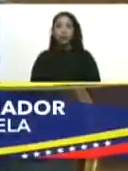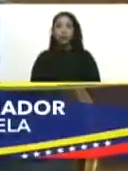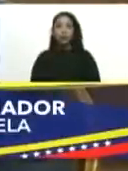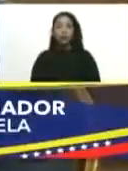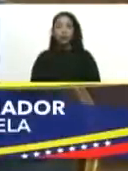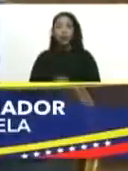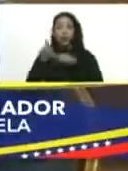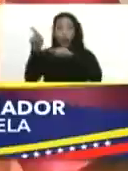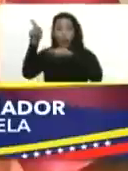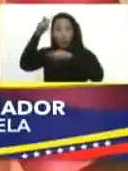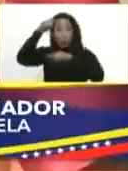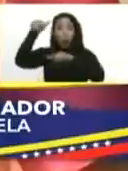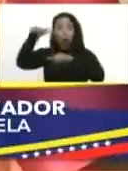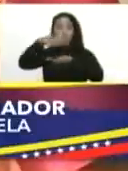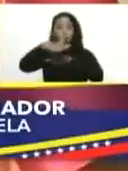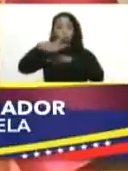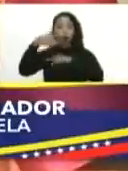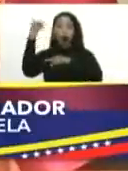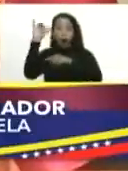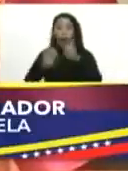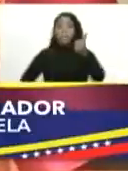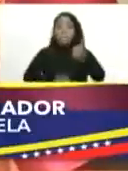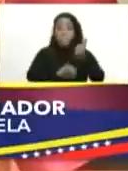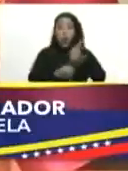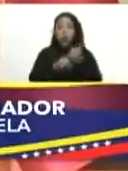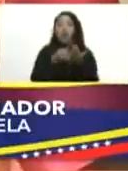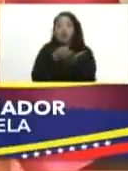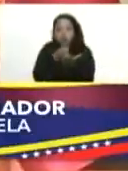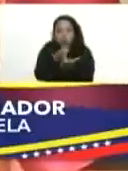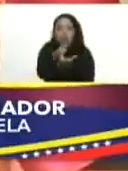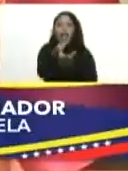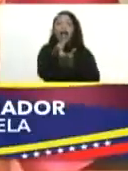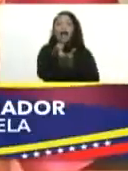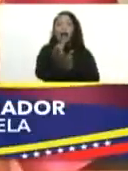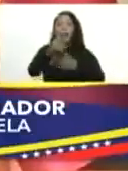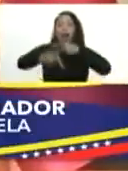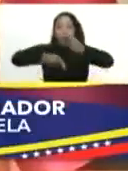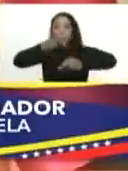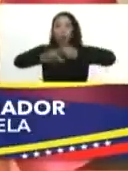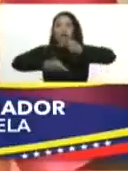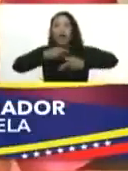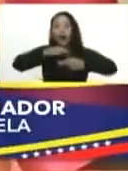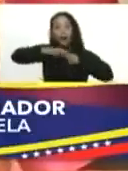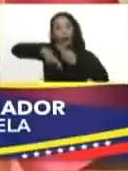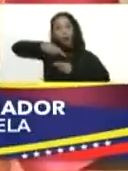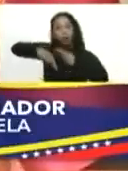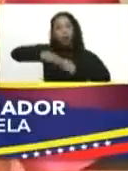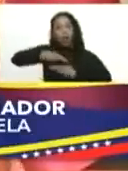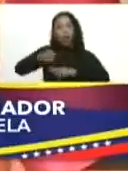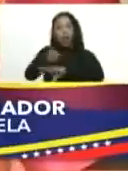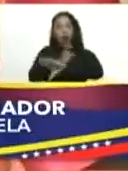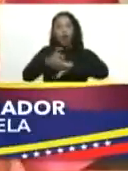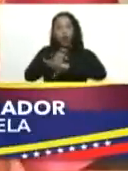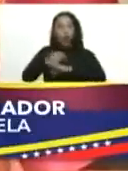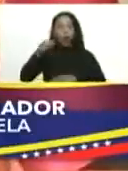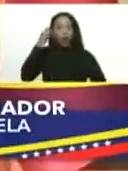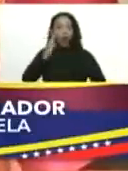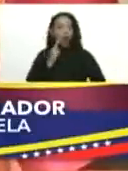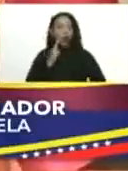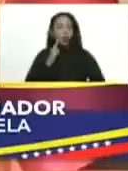Y ese pueblo respalda firmemente la política revolucionaria del gobierno